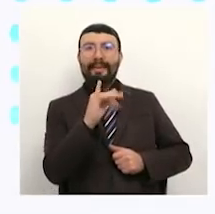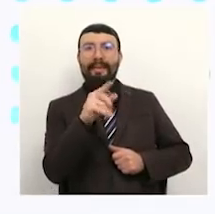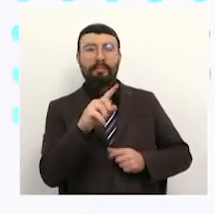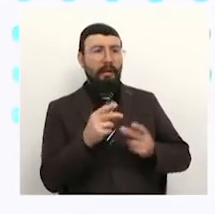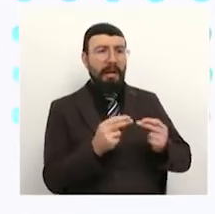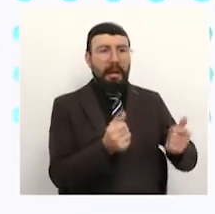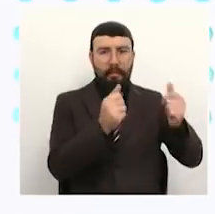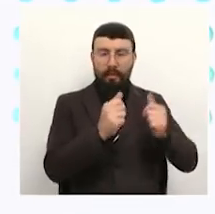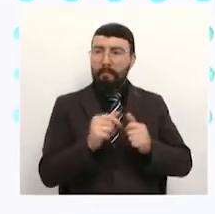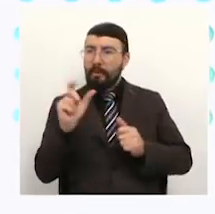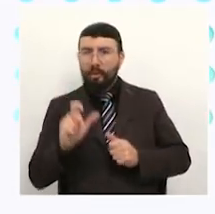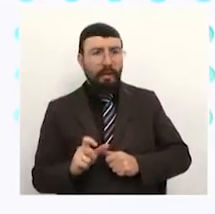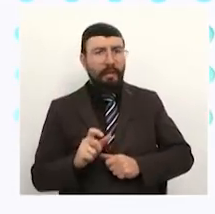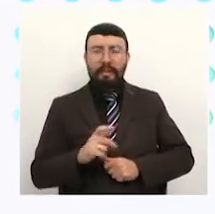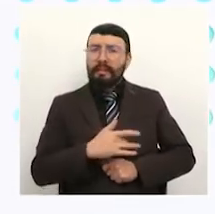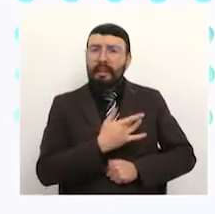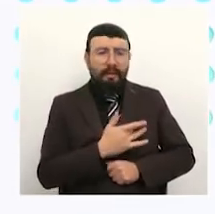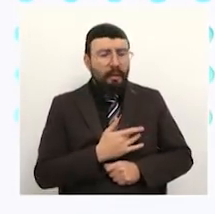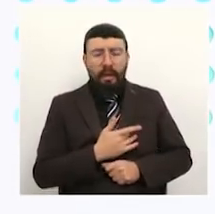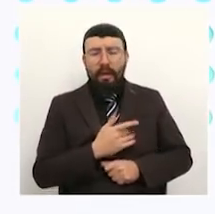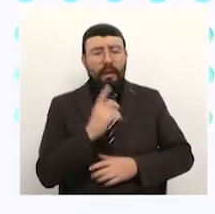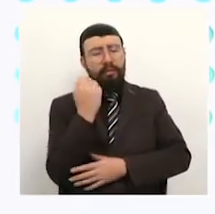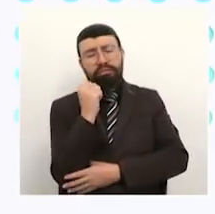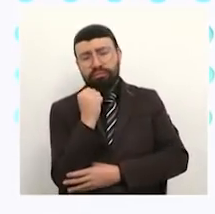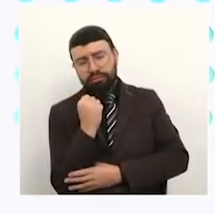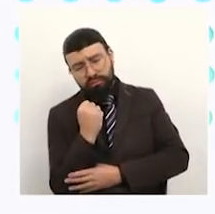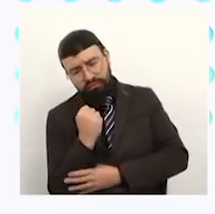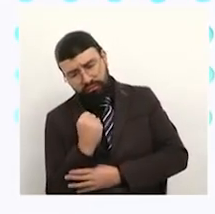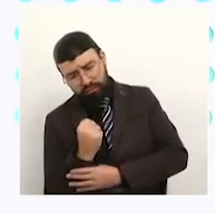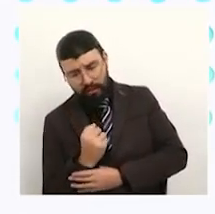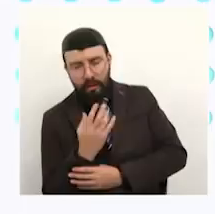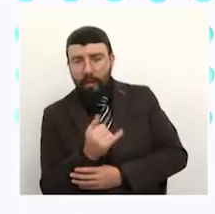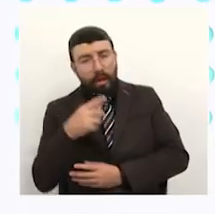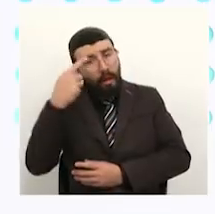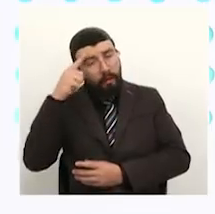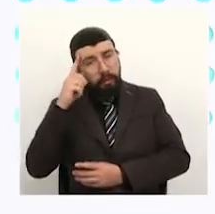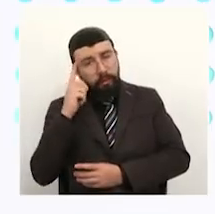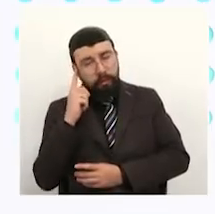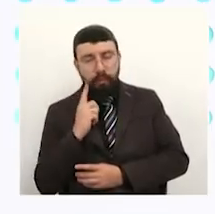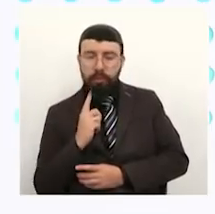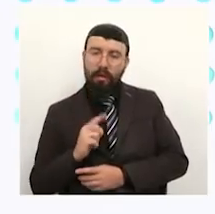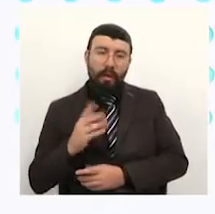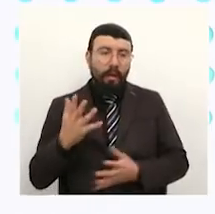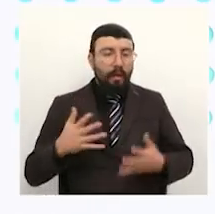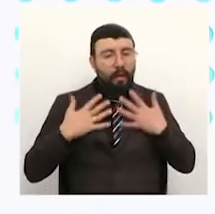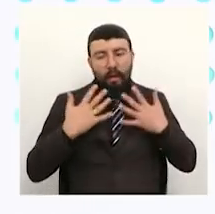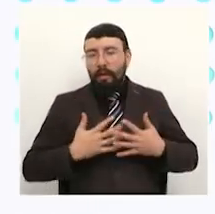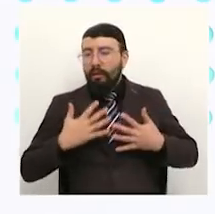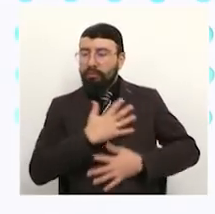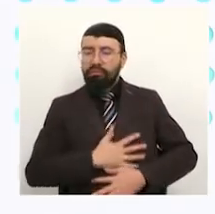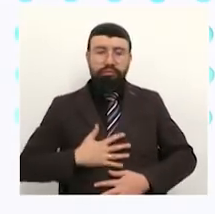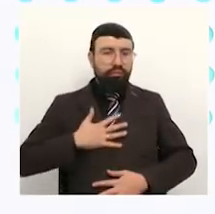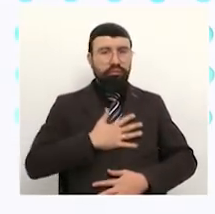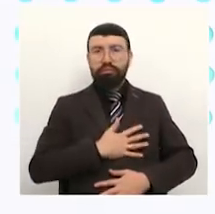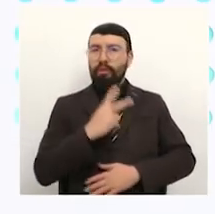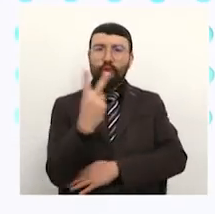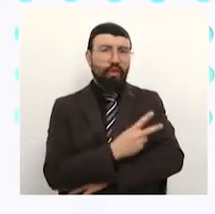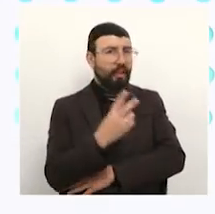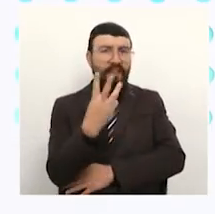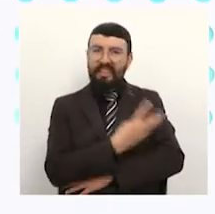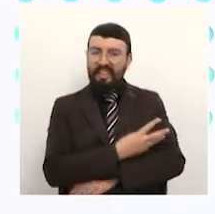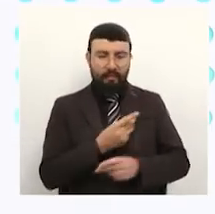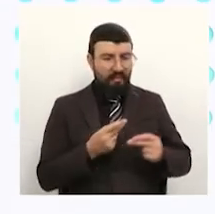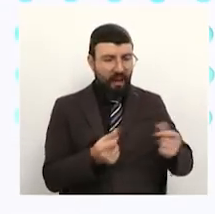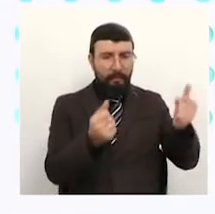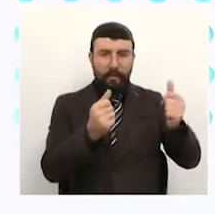paciente rápidamente se va a sentir supremamente mal va a tener fiebre malestar general la sudoración y eso pero en cuestión de 2-3 días y la infección